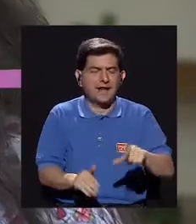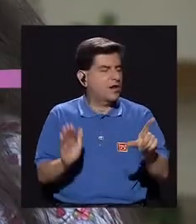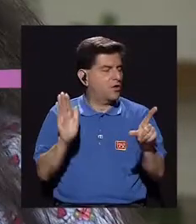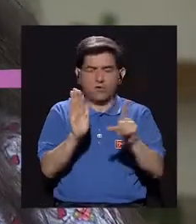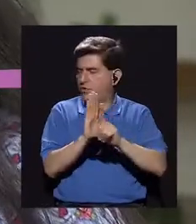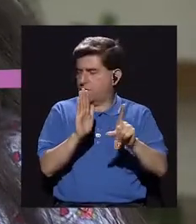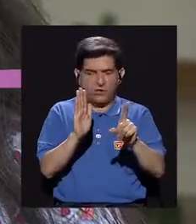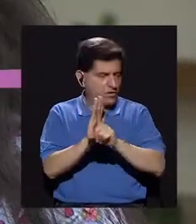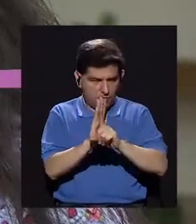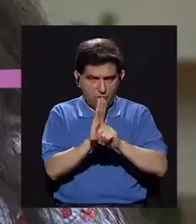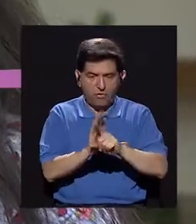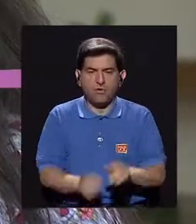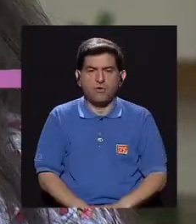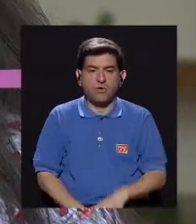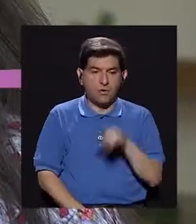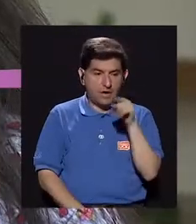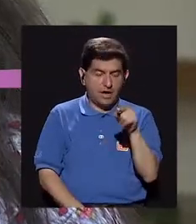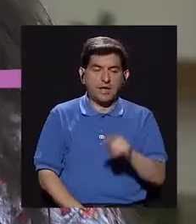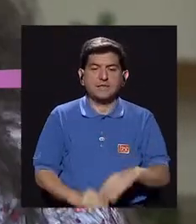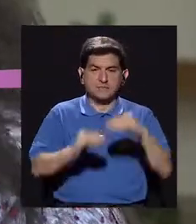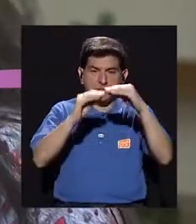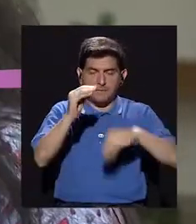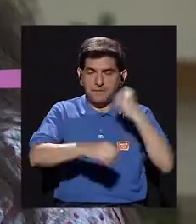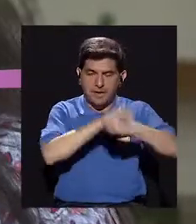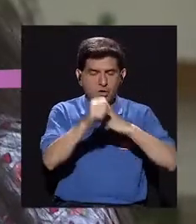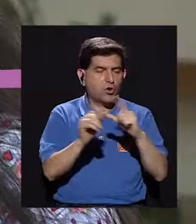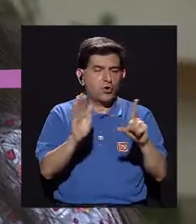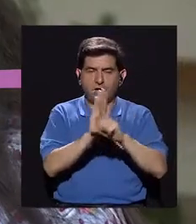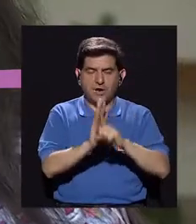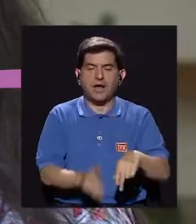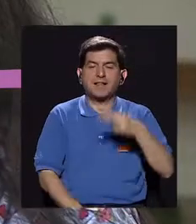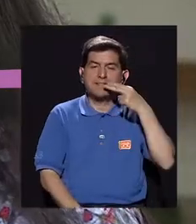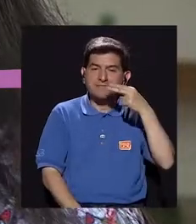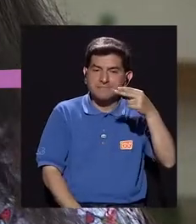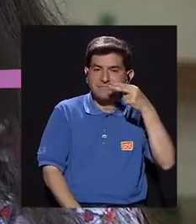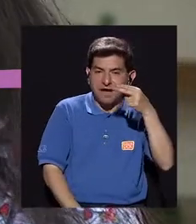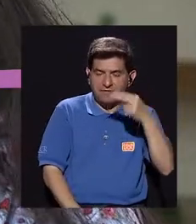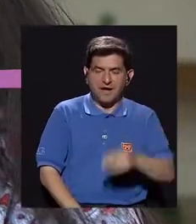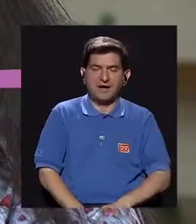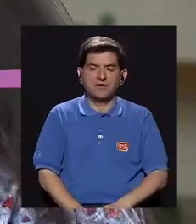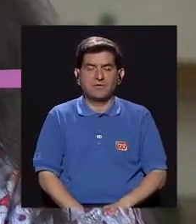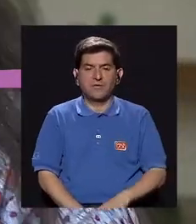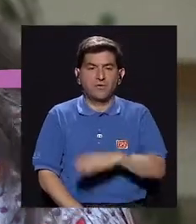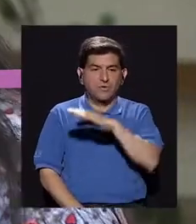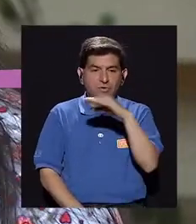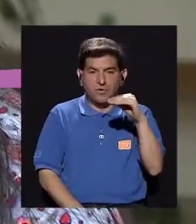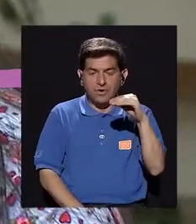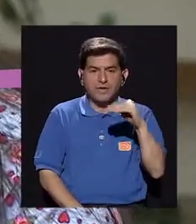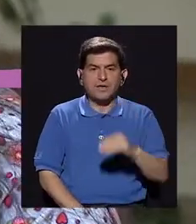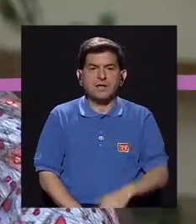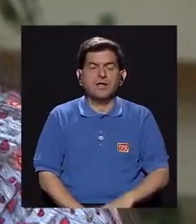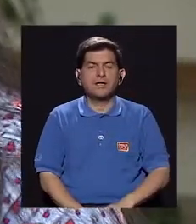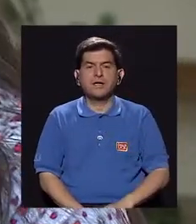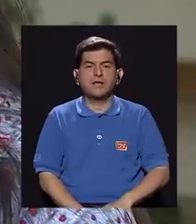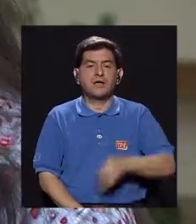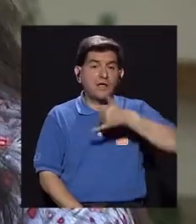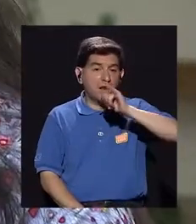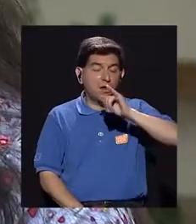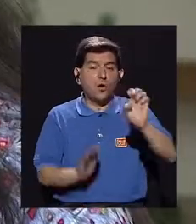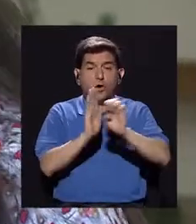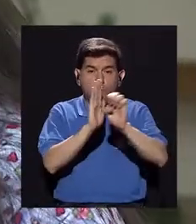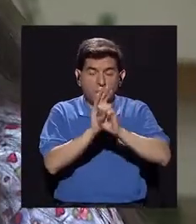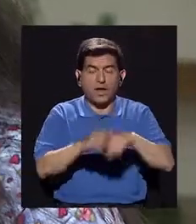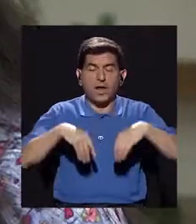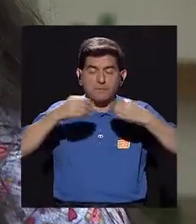o ilegal es, para menores de edad es ilegal. Lo que es el tabaco y el tabaco y el alcohol,